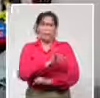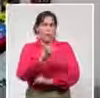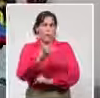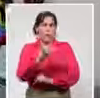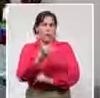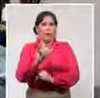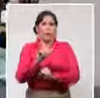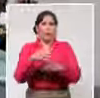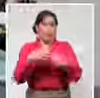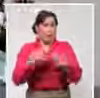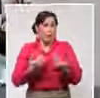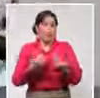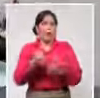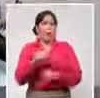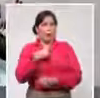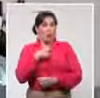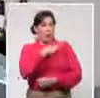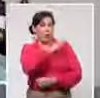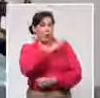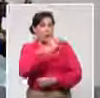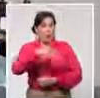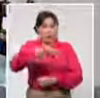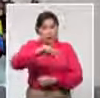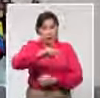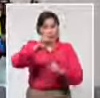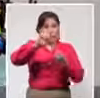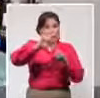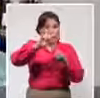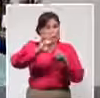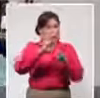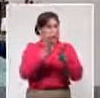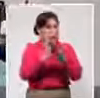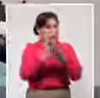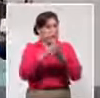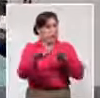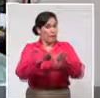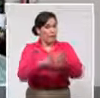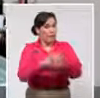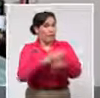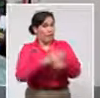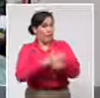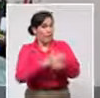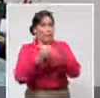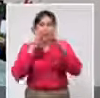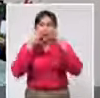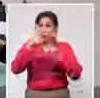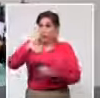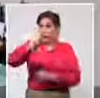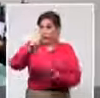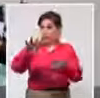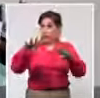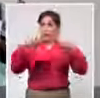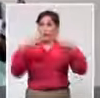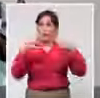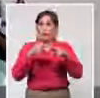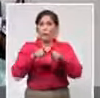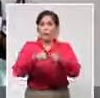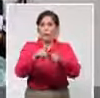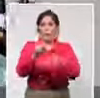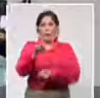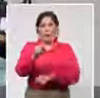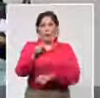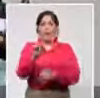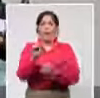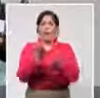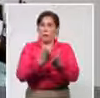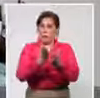problemas. Los invito a ver las TV clases que nos han preparado el Ministerio de Educación junto con el canal educativo.